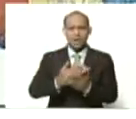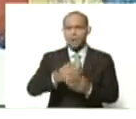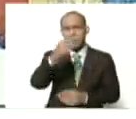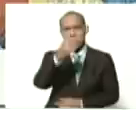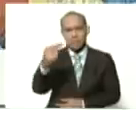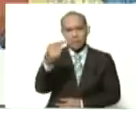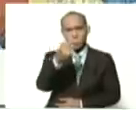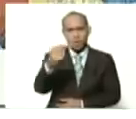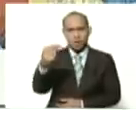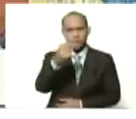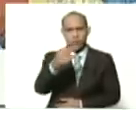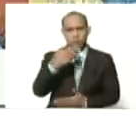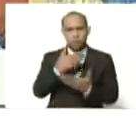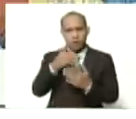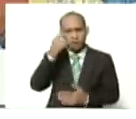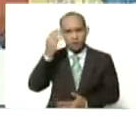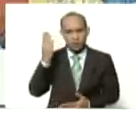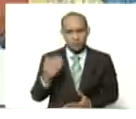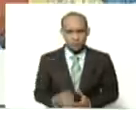siempre,